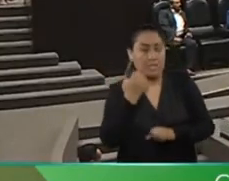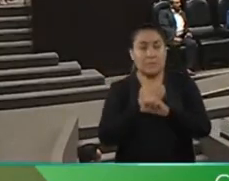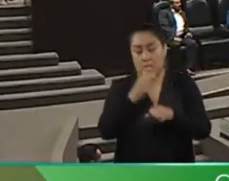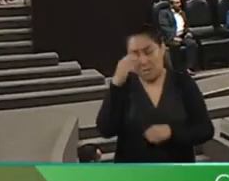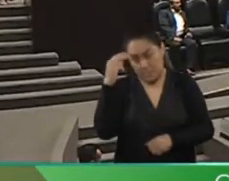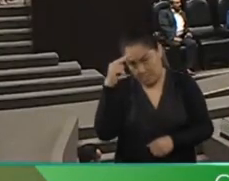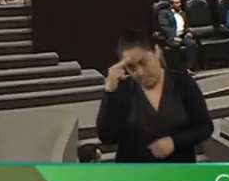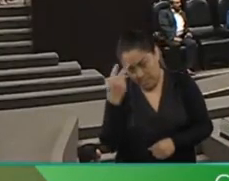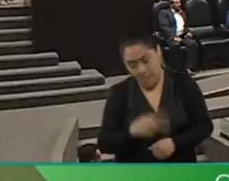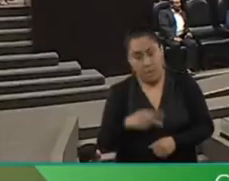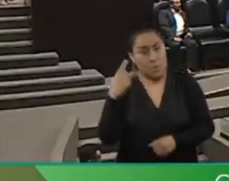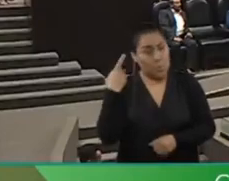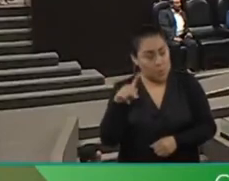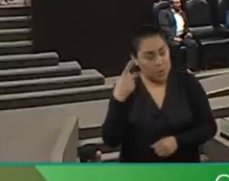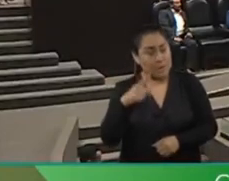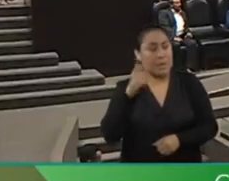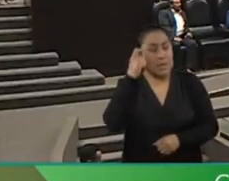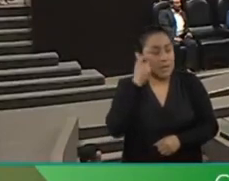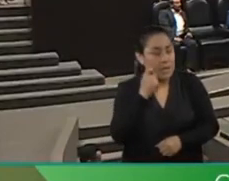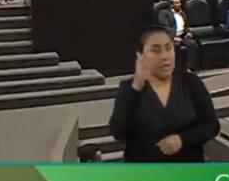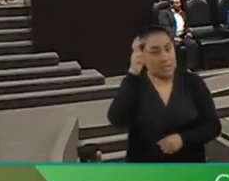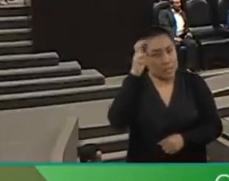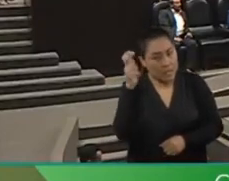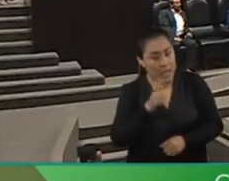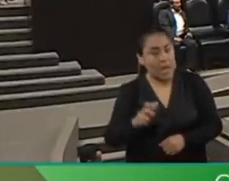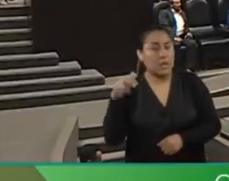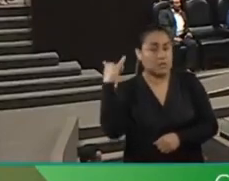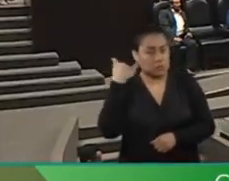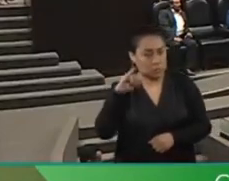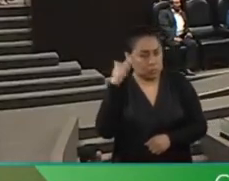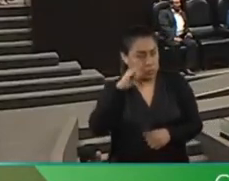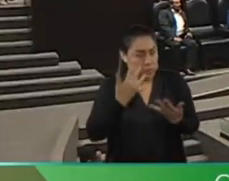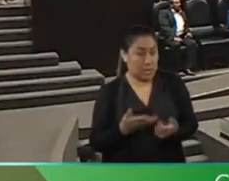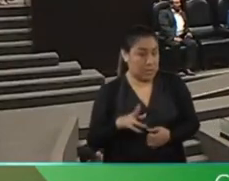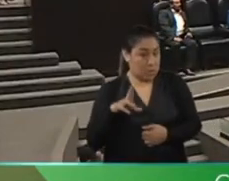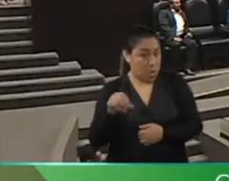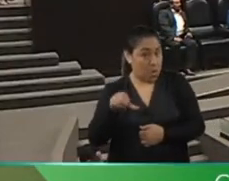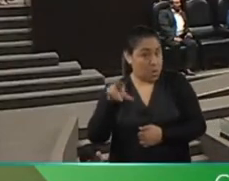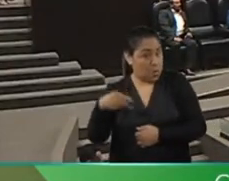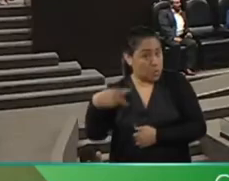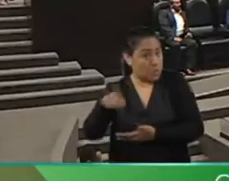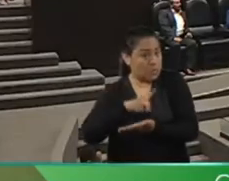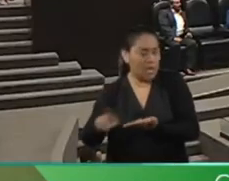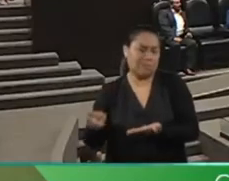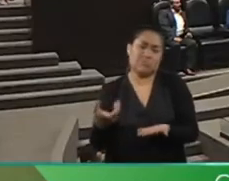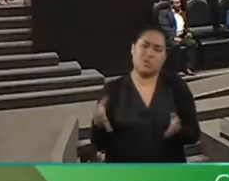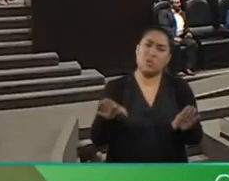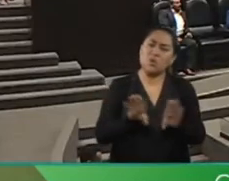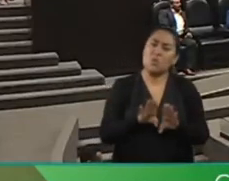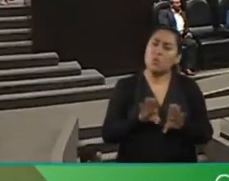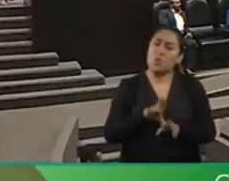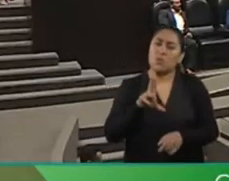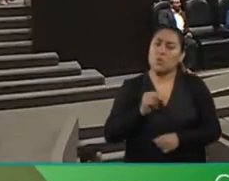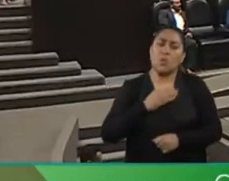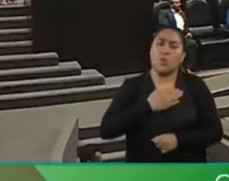México, Puebla, Guerrero, Hidalgo y Yucatán. No reconocer plenamente sus derechos significa perpetuar una